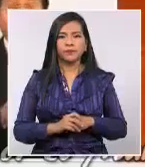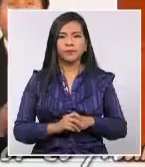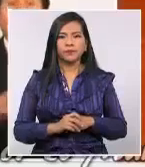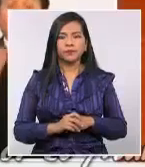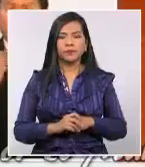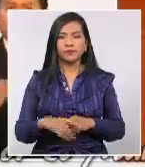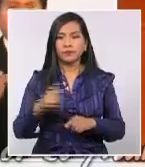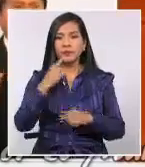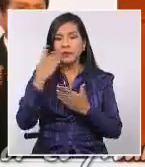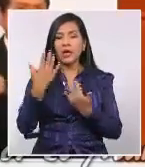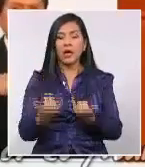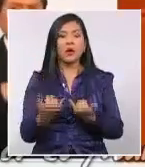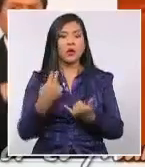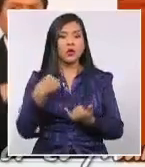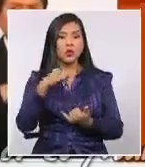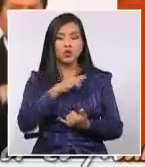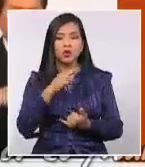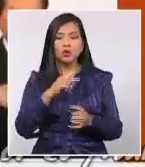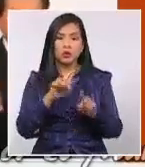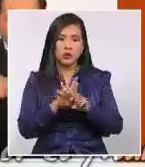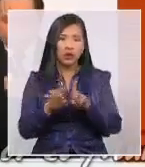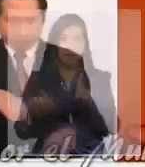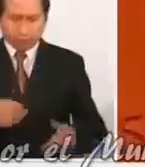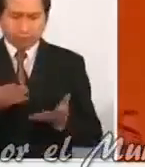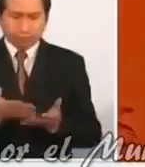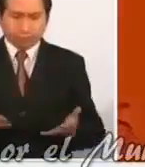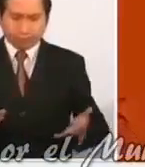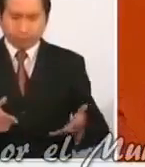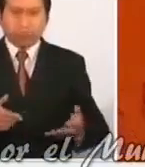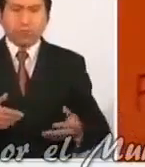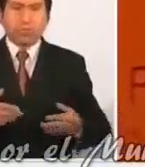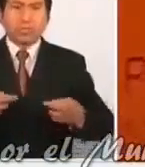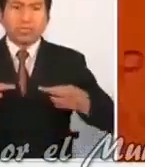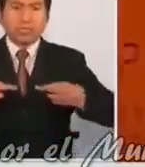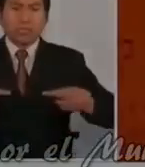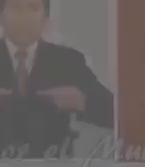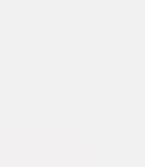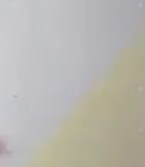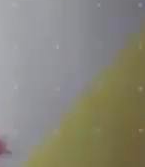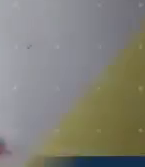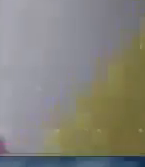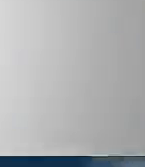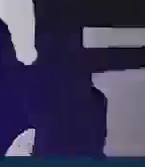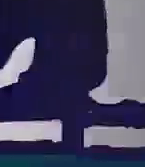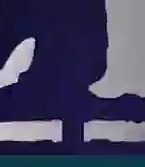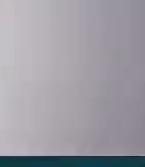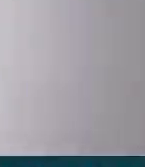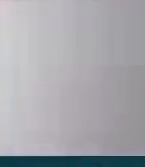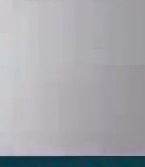También vamos a hacer esta entrega de respiradores para Santa Cruz.